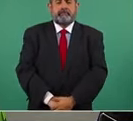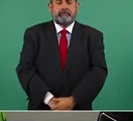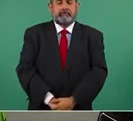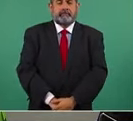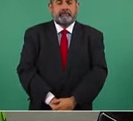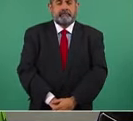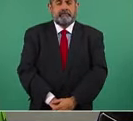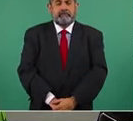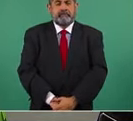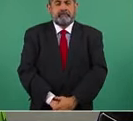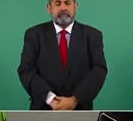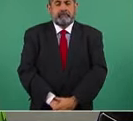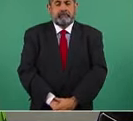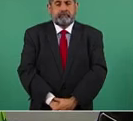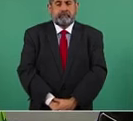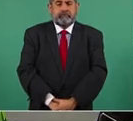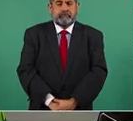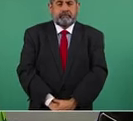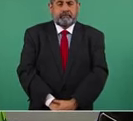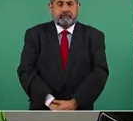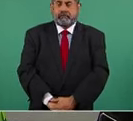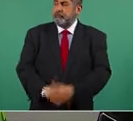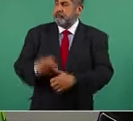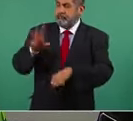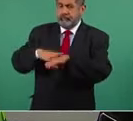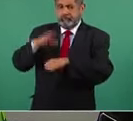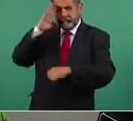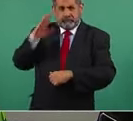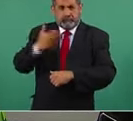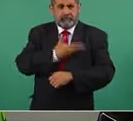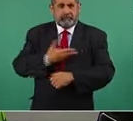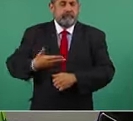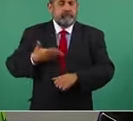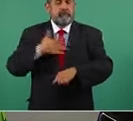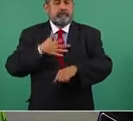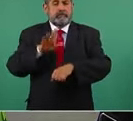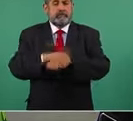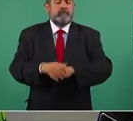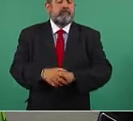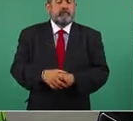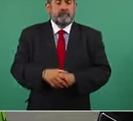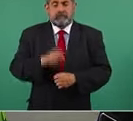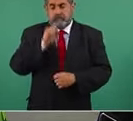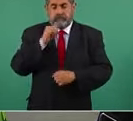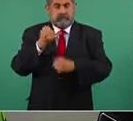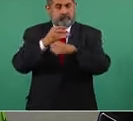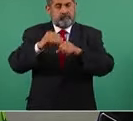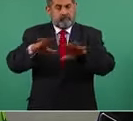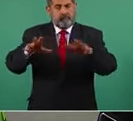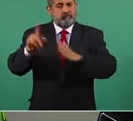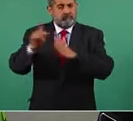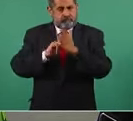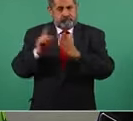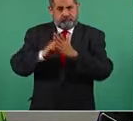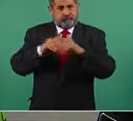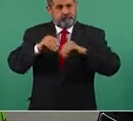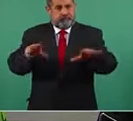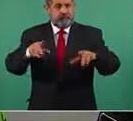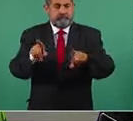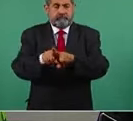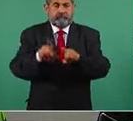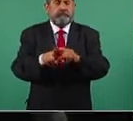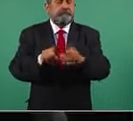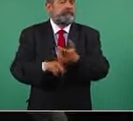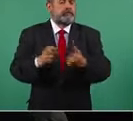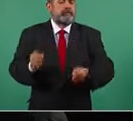Gracias. Con permiso, señor presidente, muy buenos días. Siguiendo con el informe mensual, este es el número